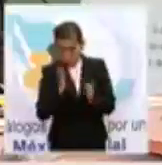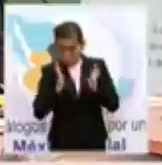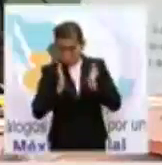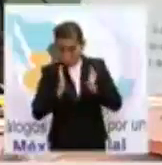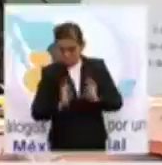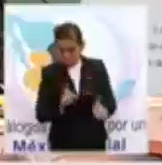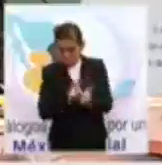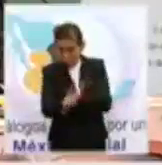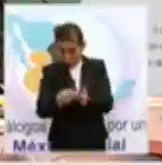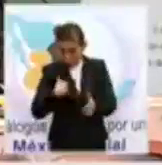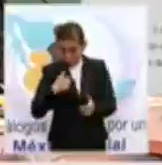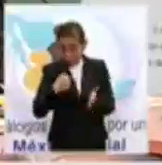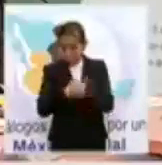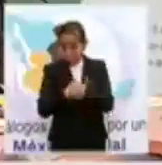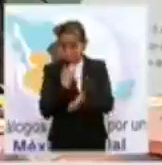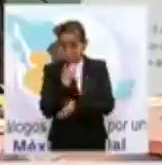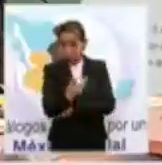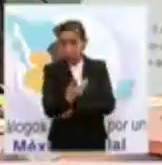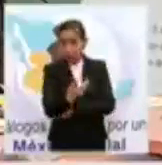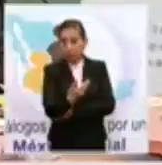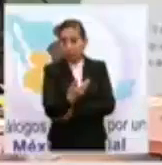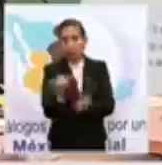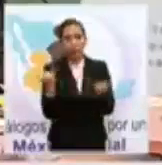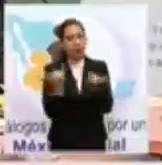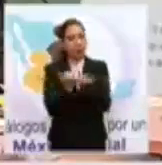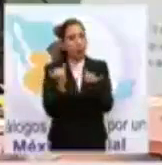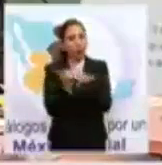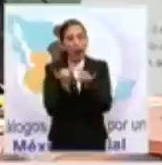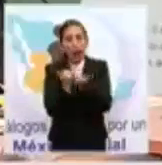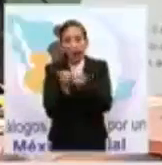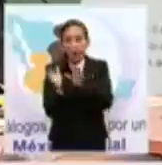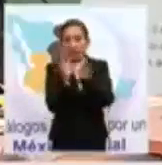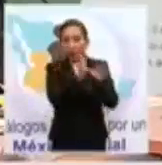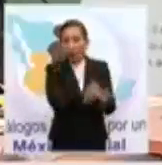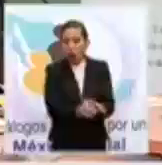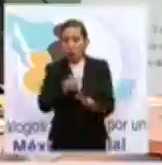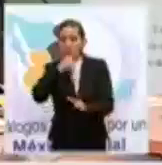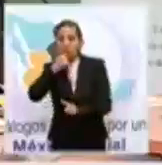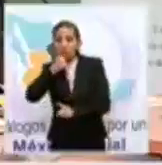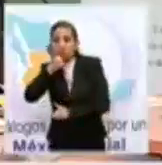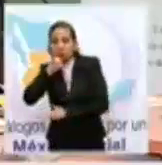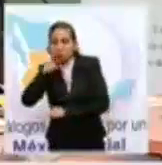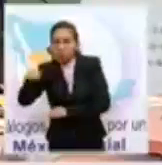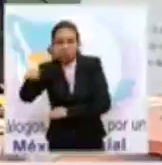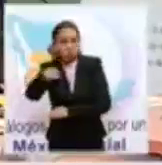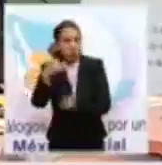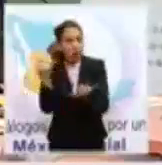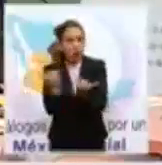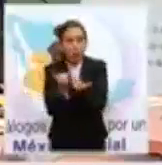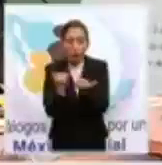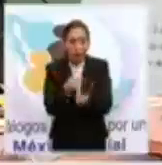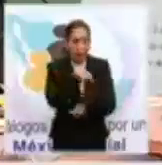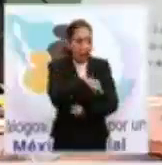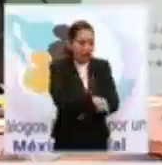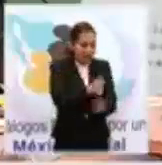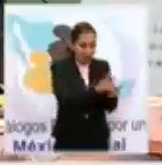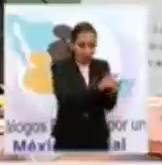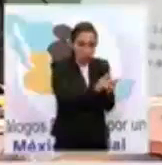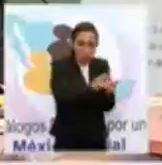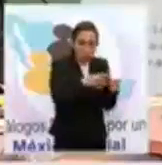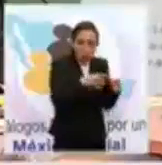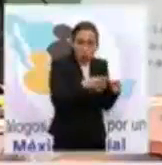los niños, las niñas y los adolescentes. Pero lo mismo pasa con los adultos mayores y lo mismo pasa con las